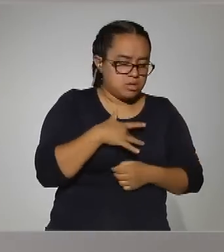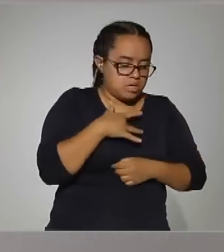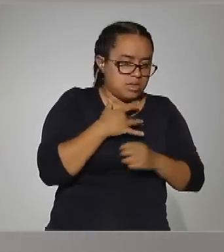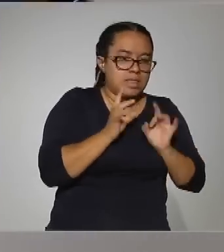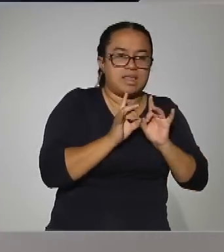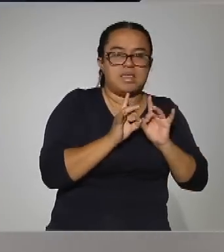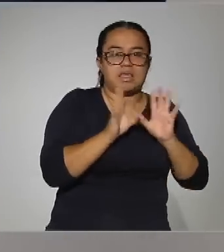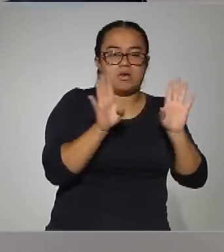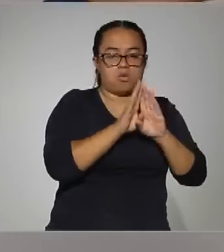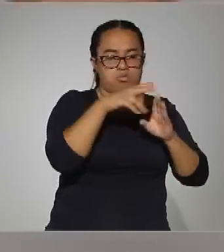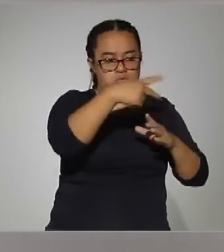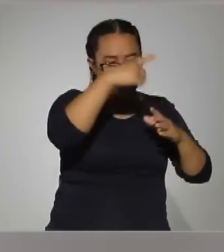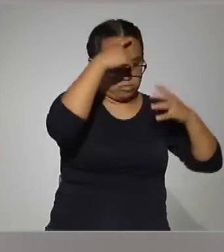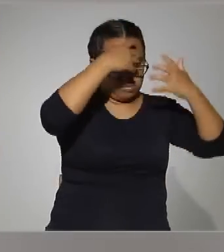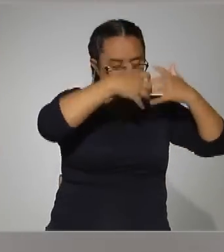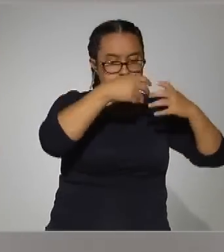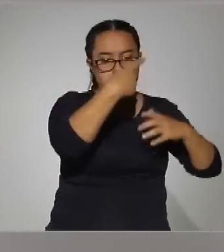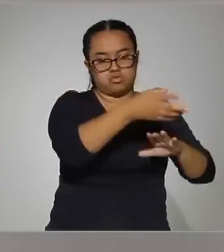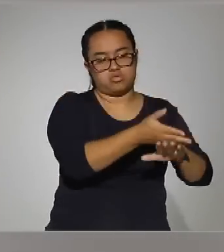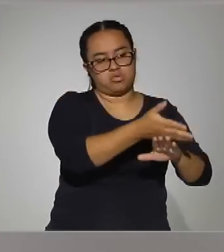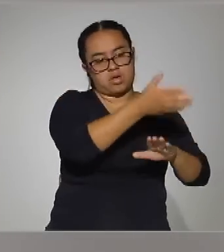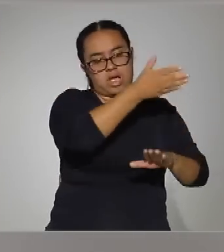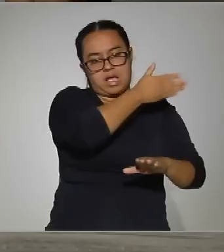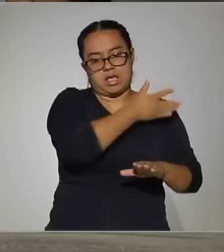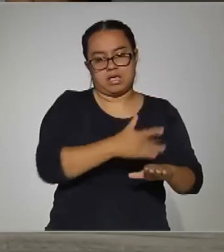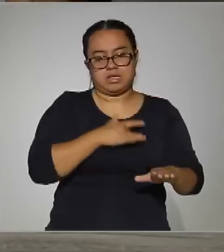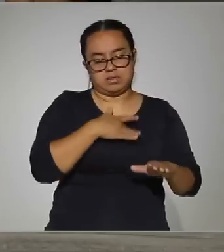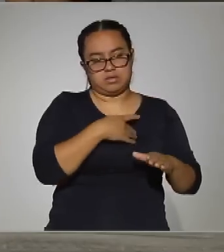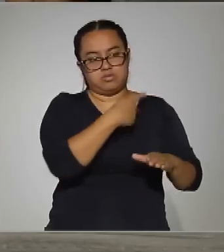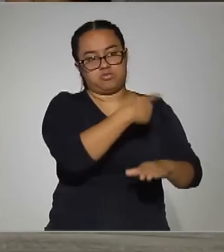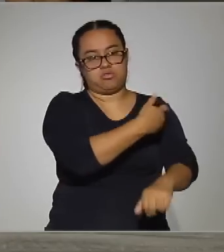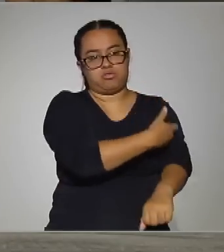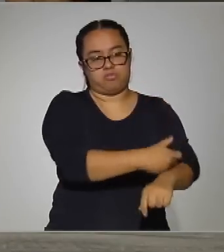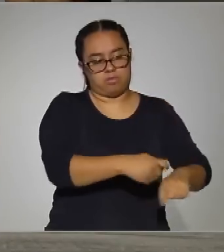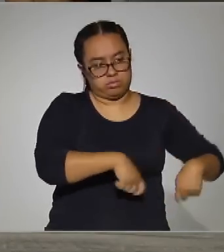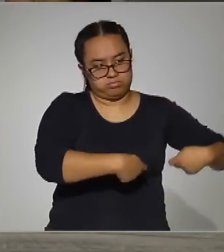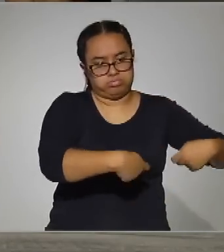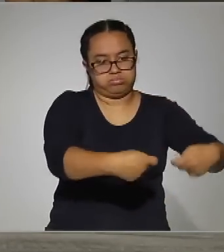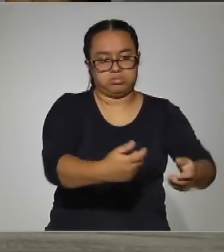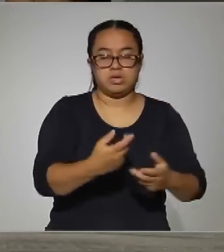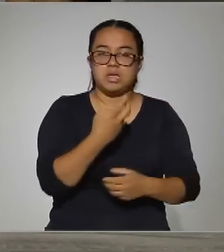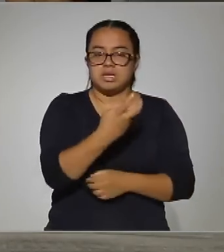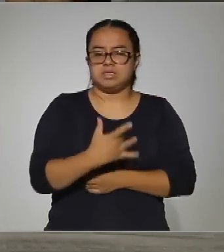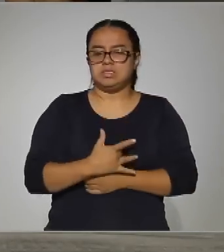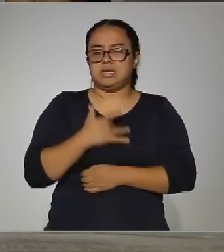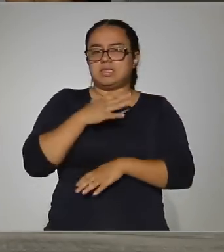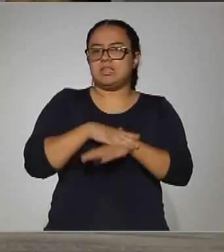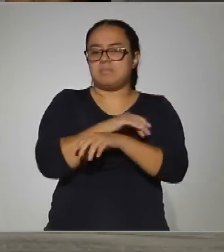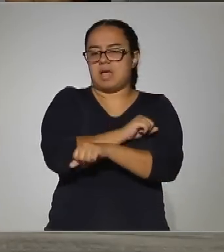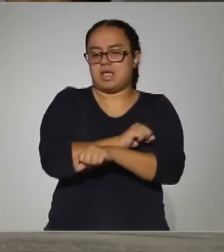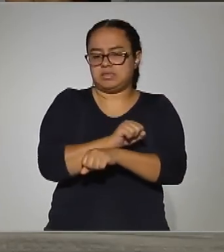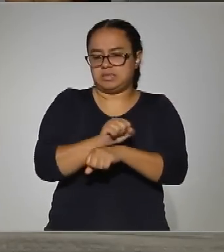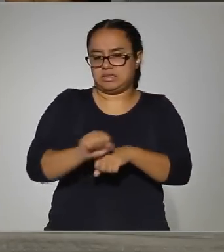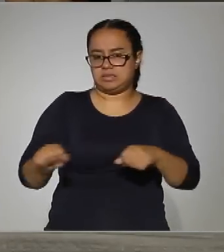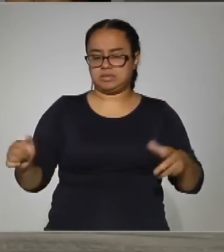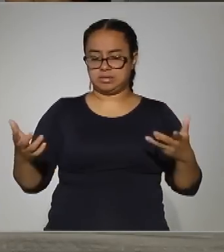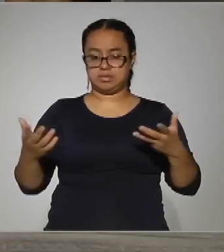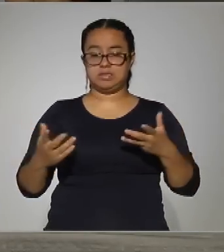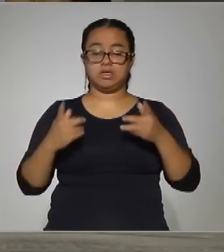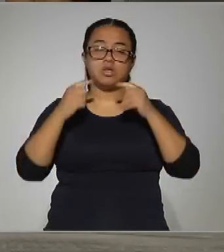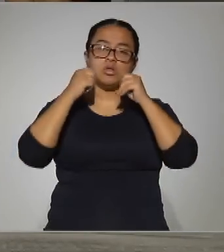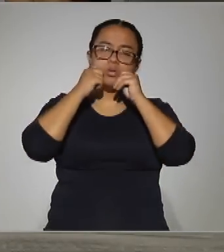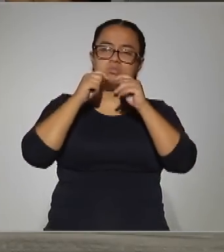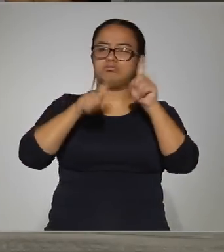proceso cognitivo que trae ya también de su familia, y que son más sensibles. Y exactamente creo que independientemente de